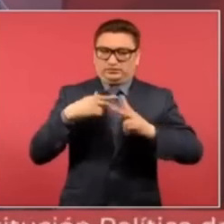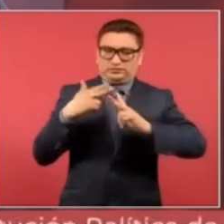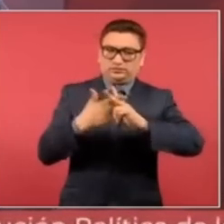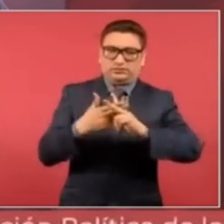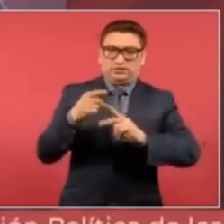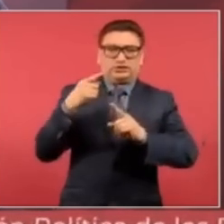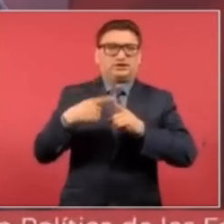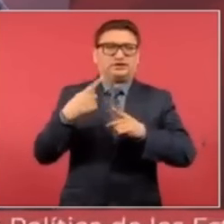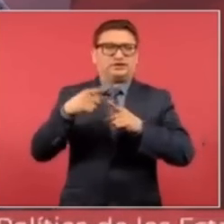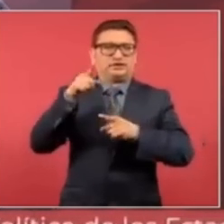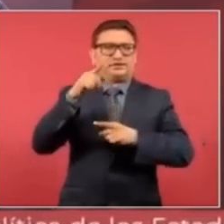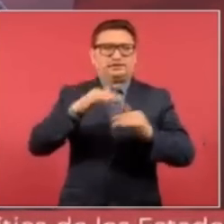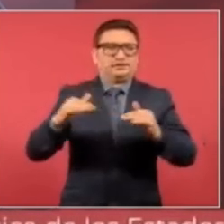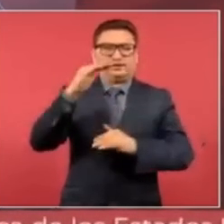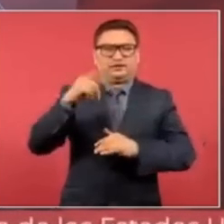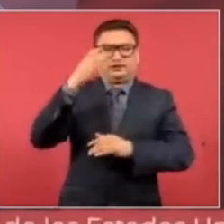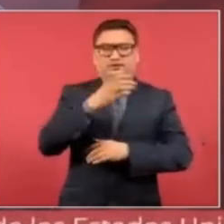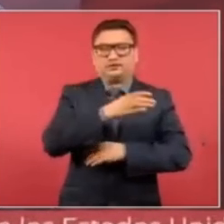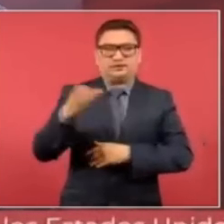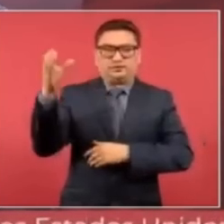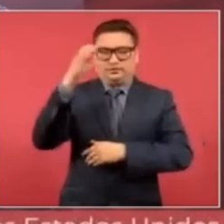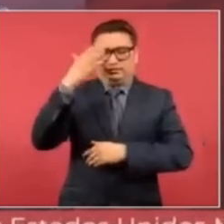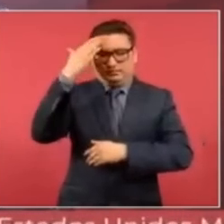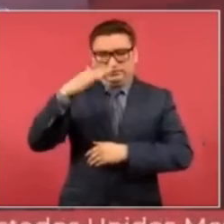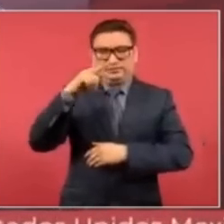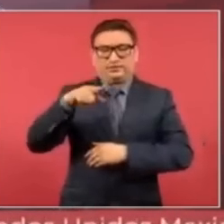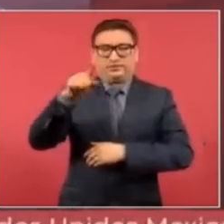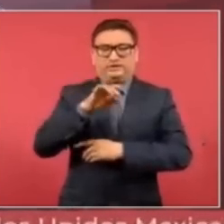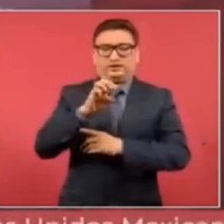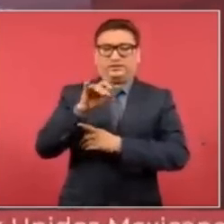del gran dirigente campesino Emiliano Zapata.